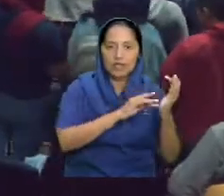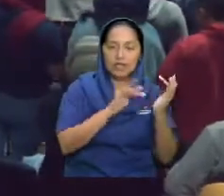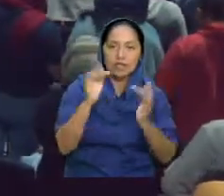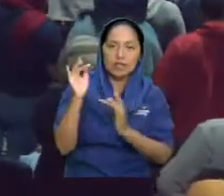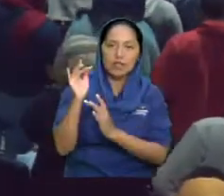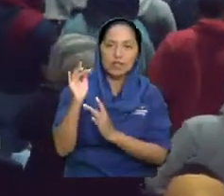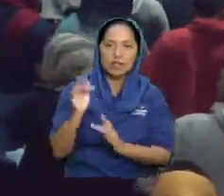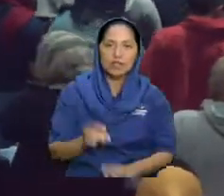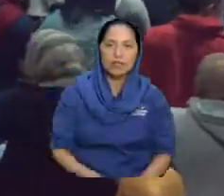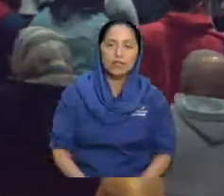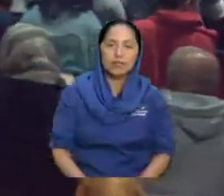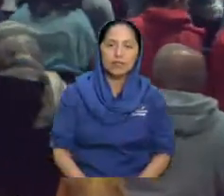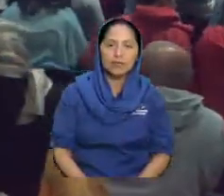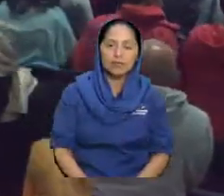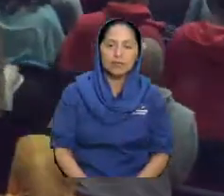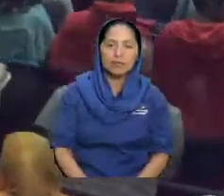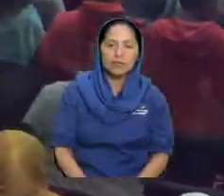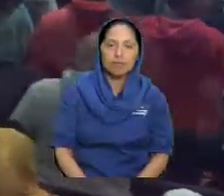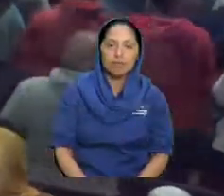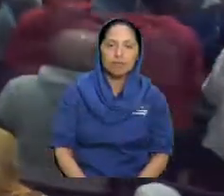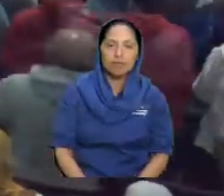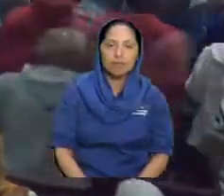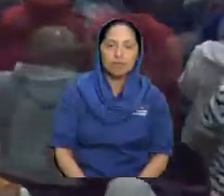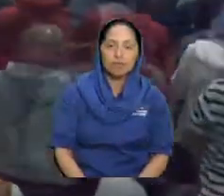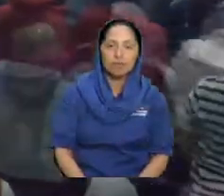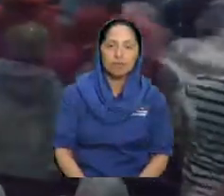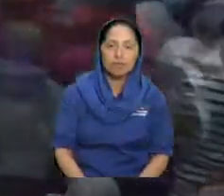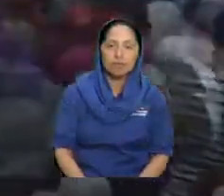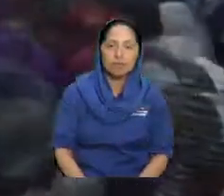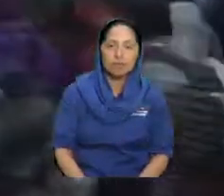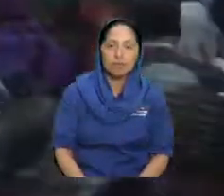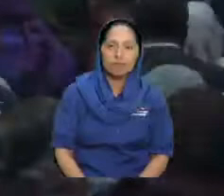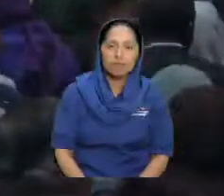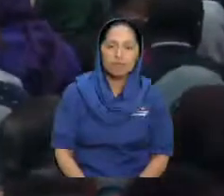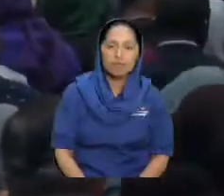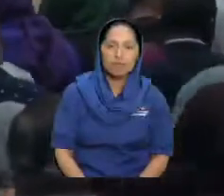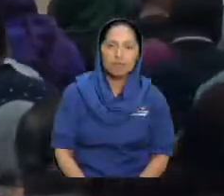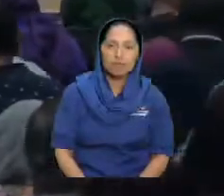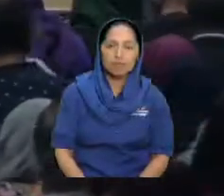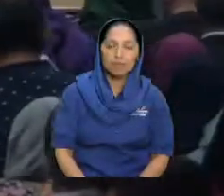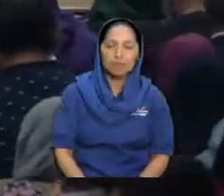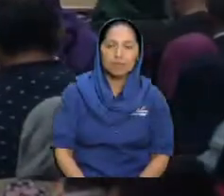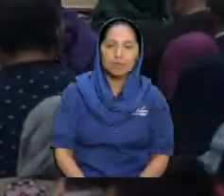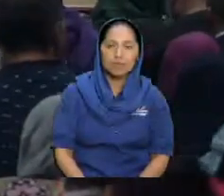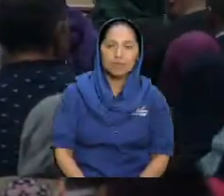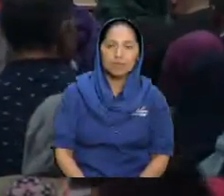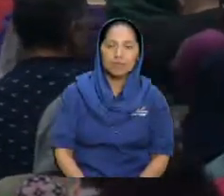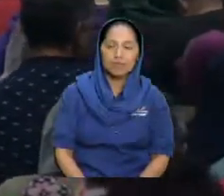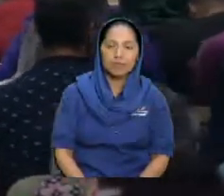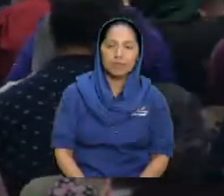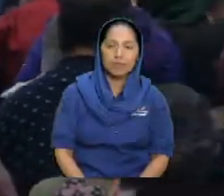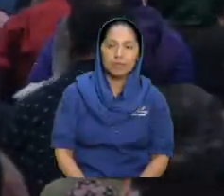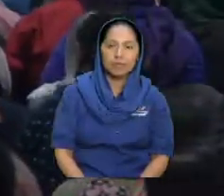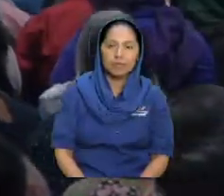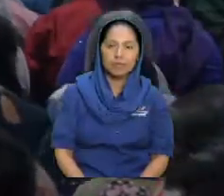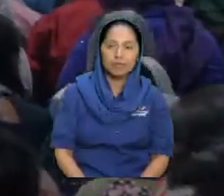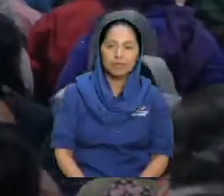su corazón. En un momento vamos a comer del pan de